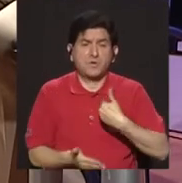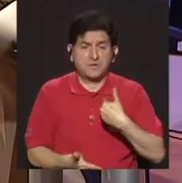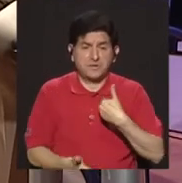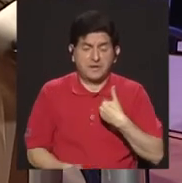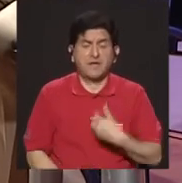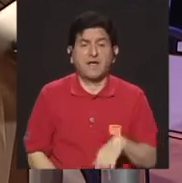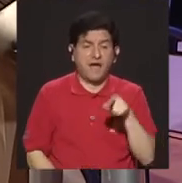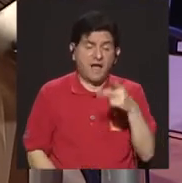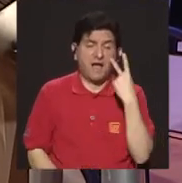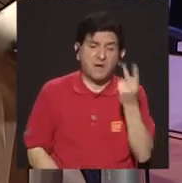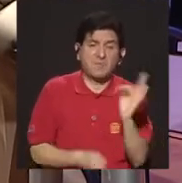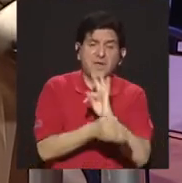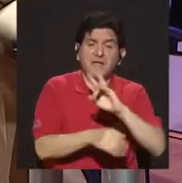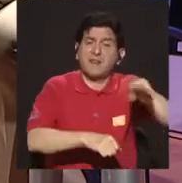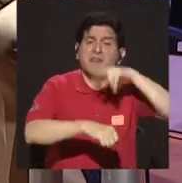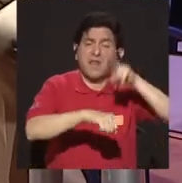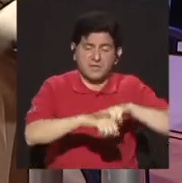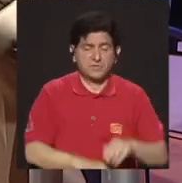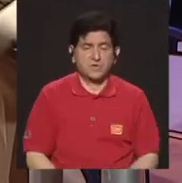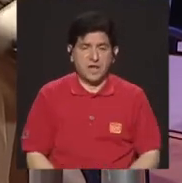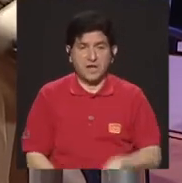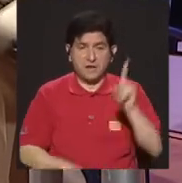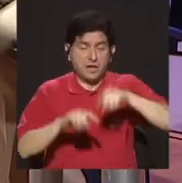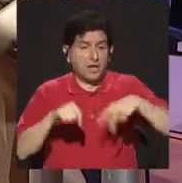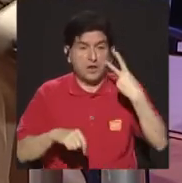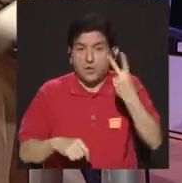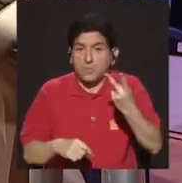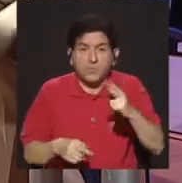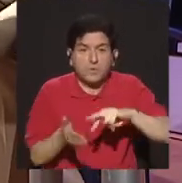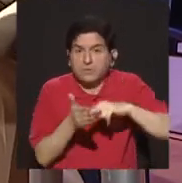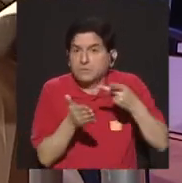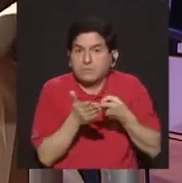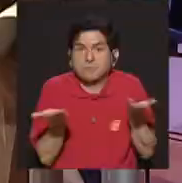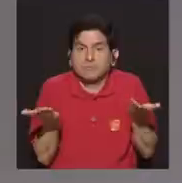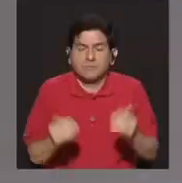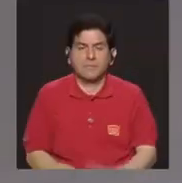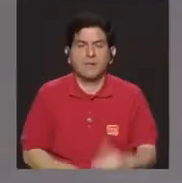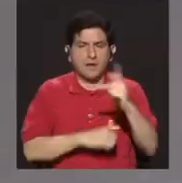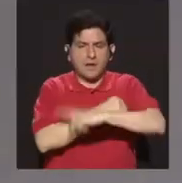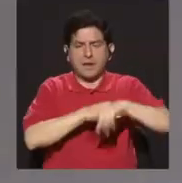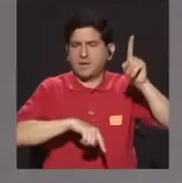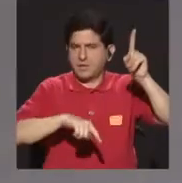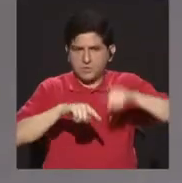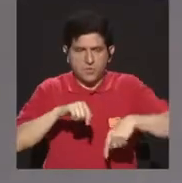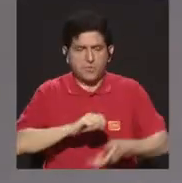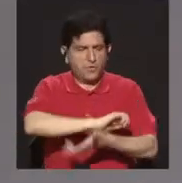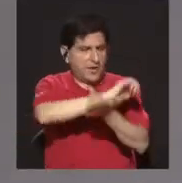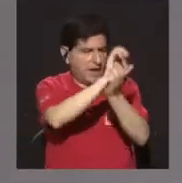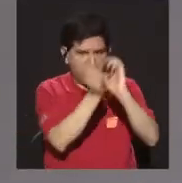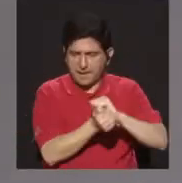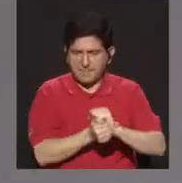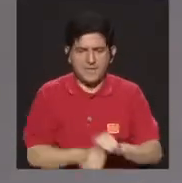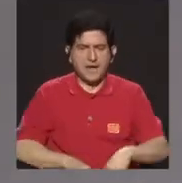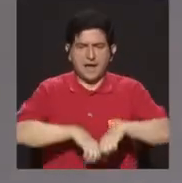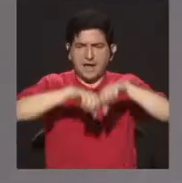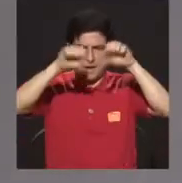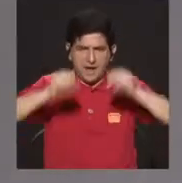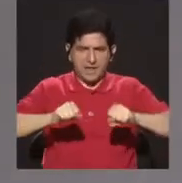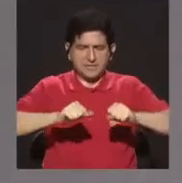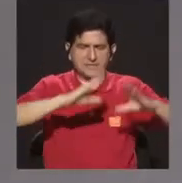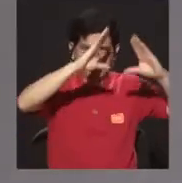claro y si se va a quedar sin ver la puesta el fire y es no debería moverse al apagón analógico